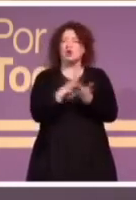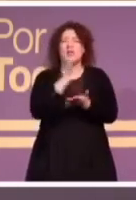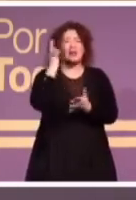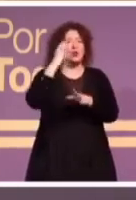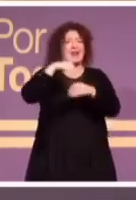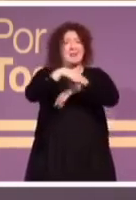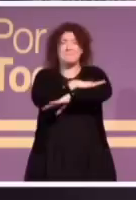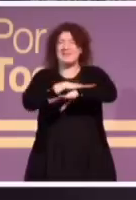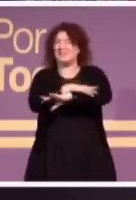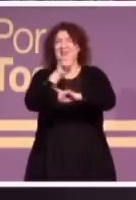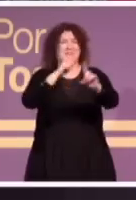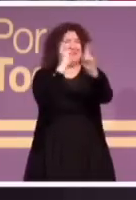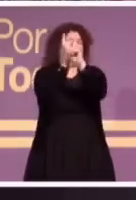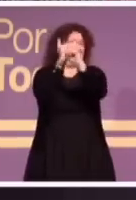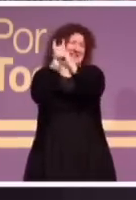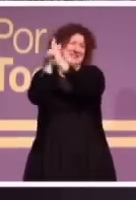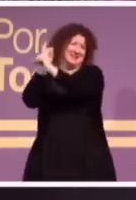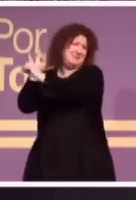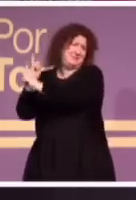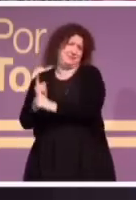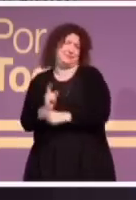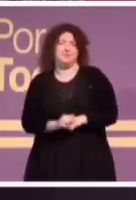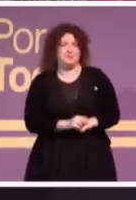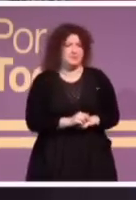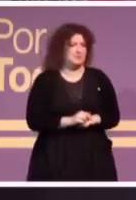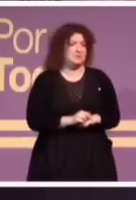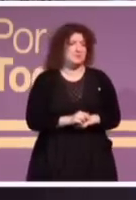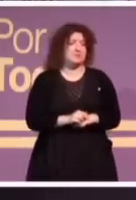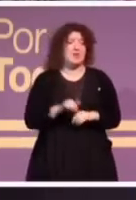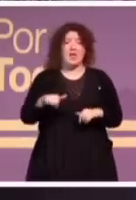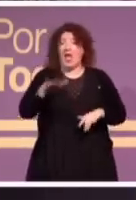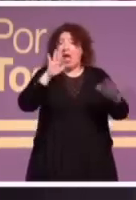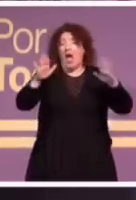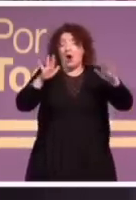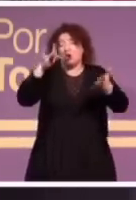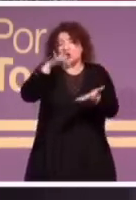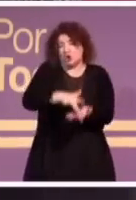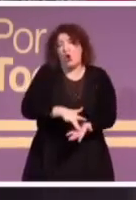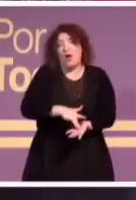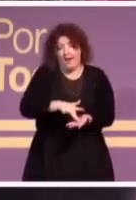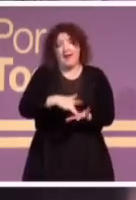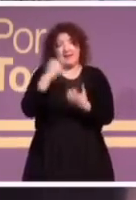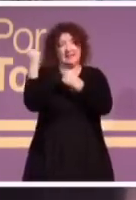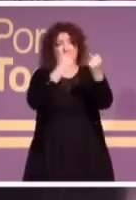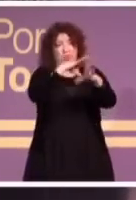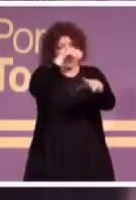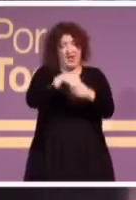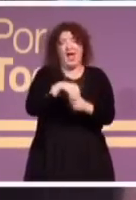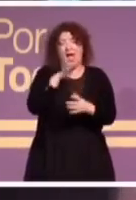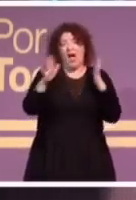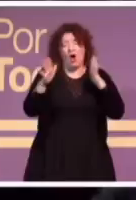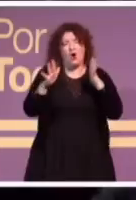que estamos dando la cara temporalmente ahora en las instituciones.